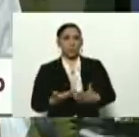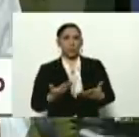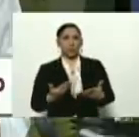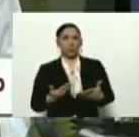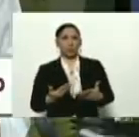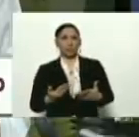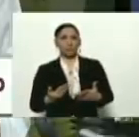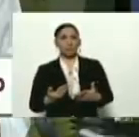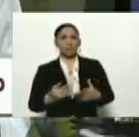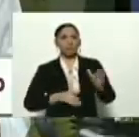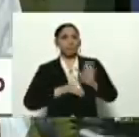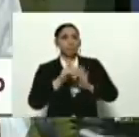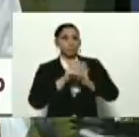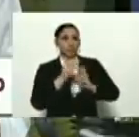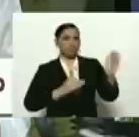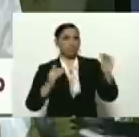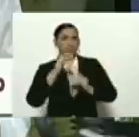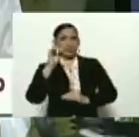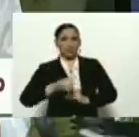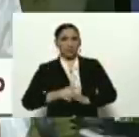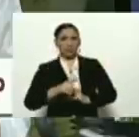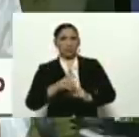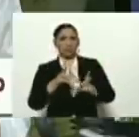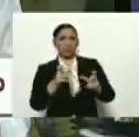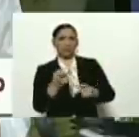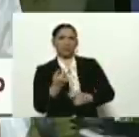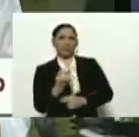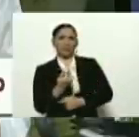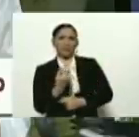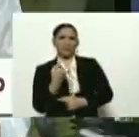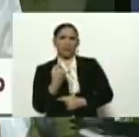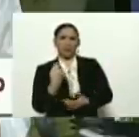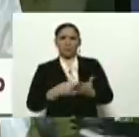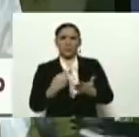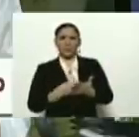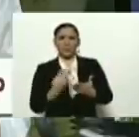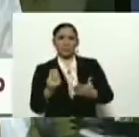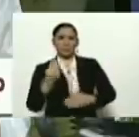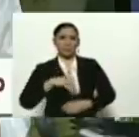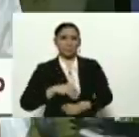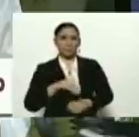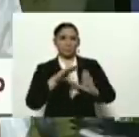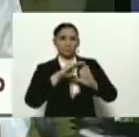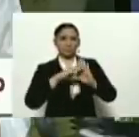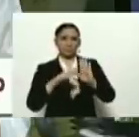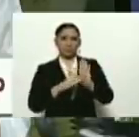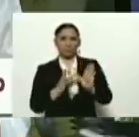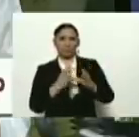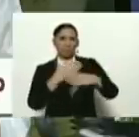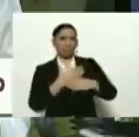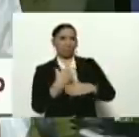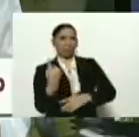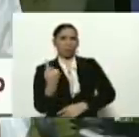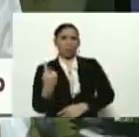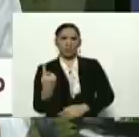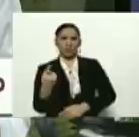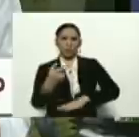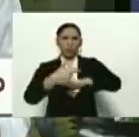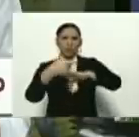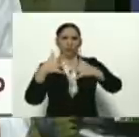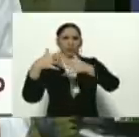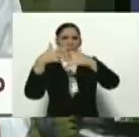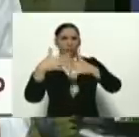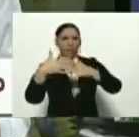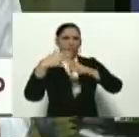del subdesarrollo y el endeudamiento se añaden las medidas coercitivas unilaterales a las